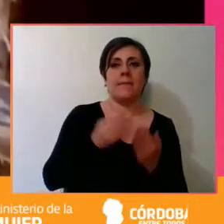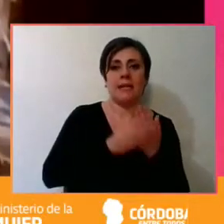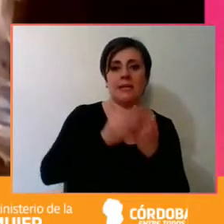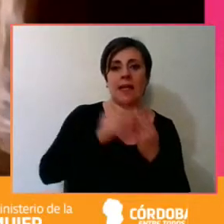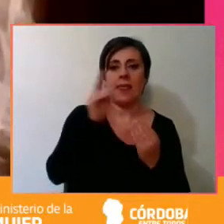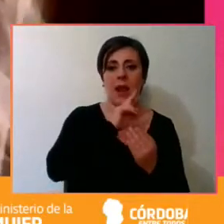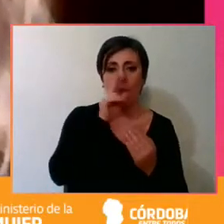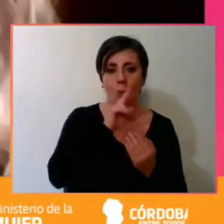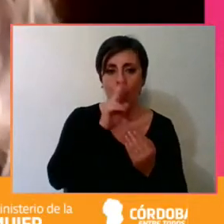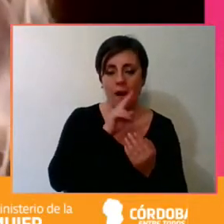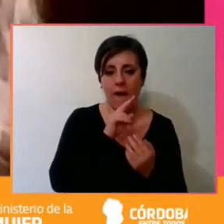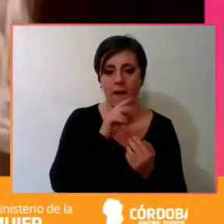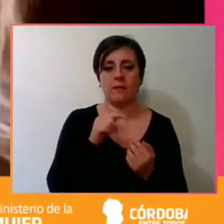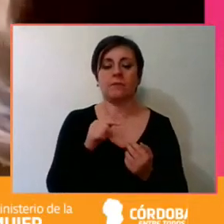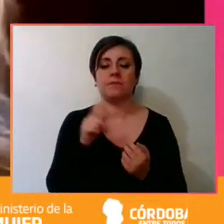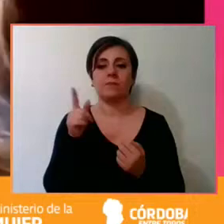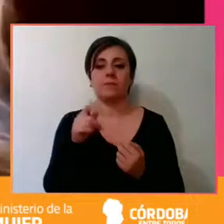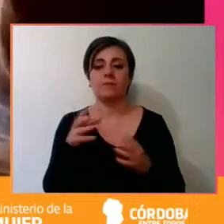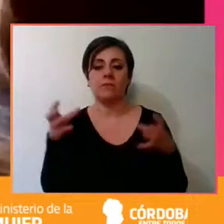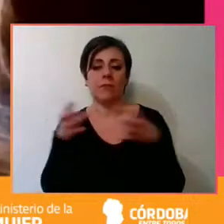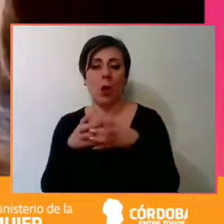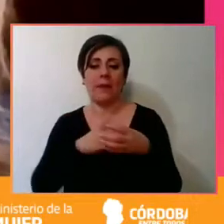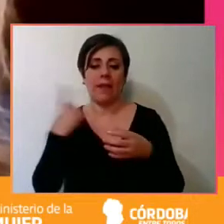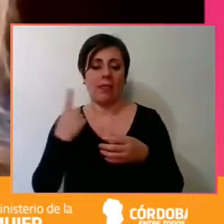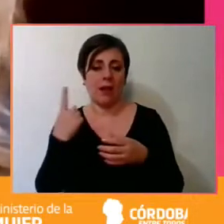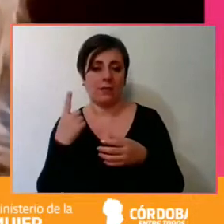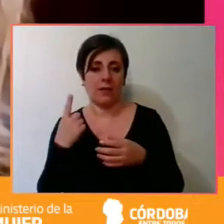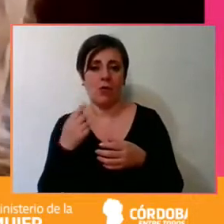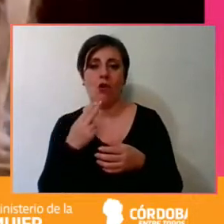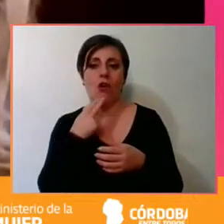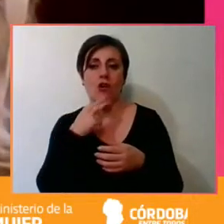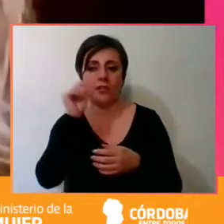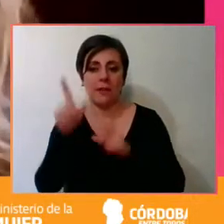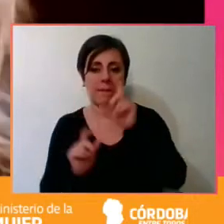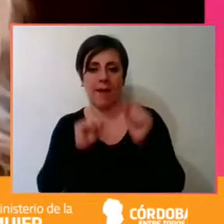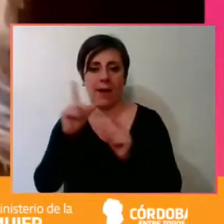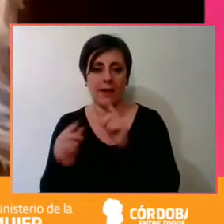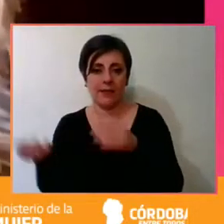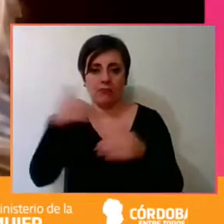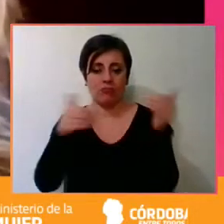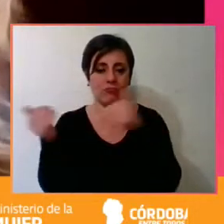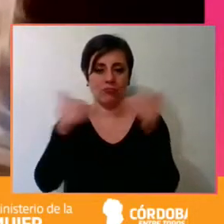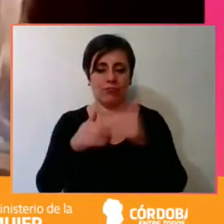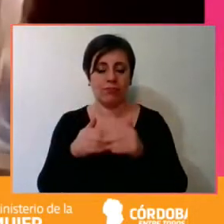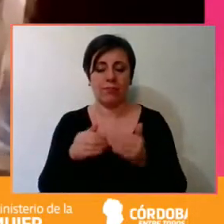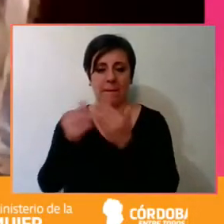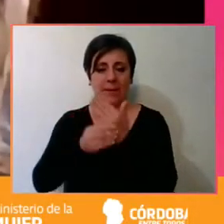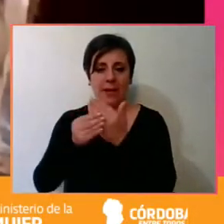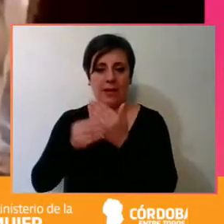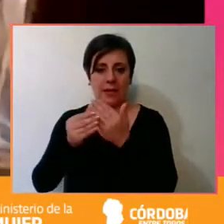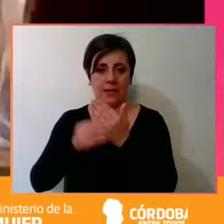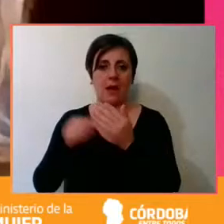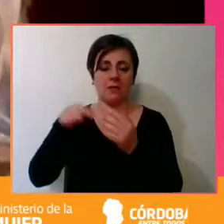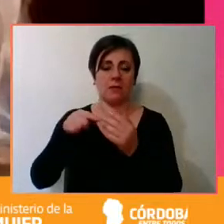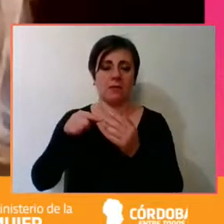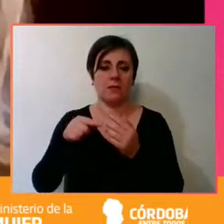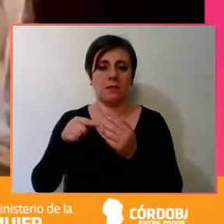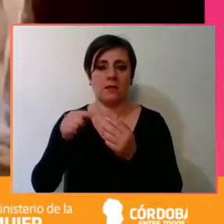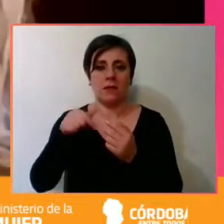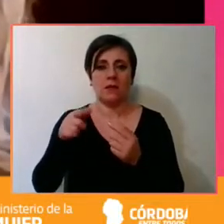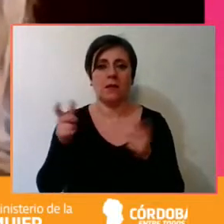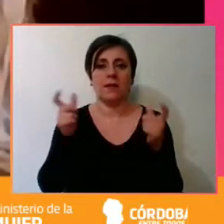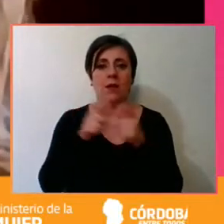y tiene un comité directivo donde hay 11 países, también sus ministras, sentadas, y estos se reúnen